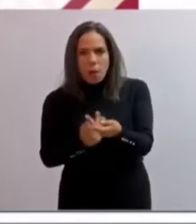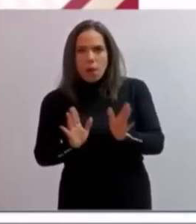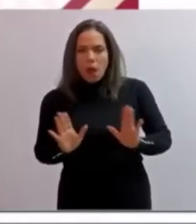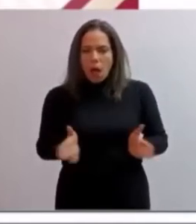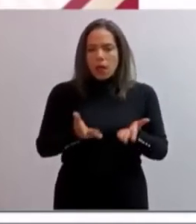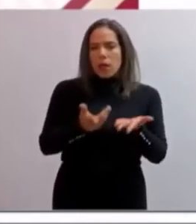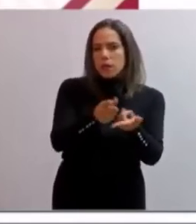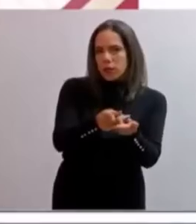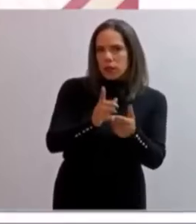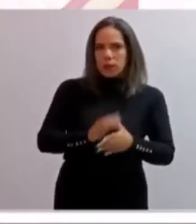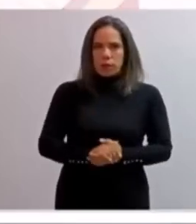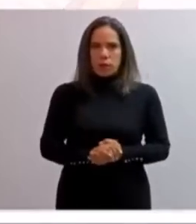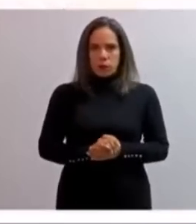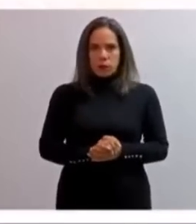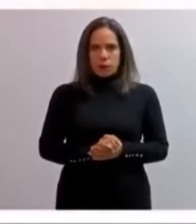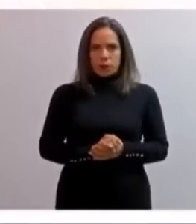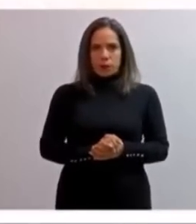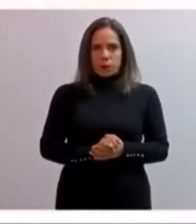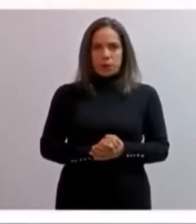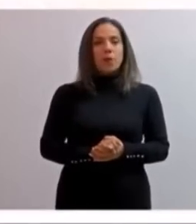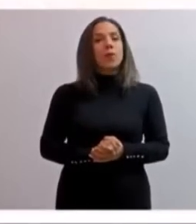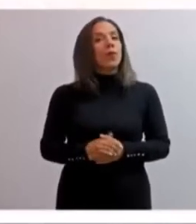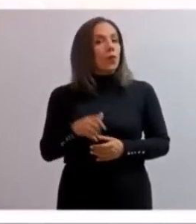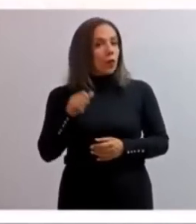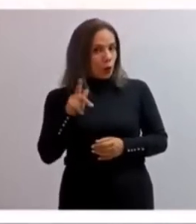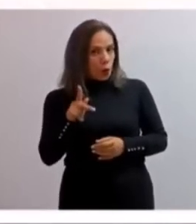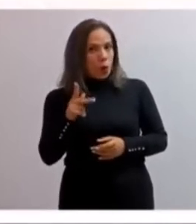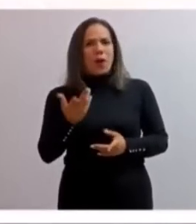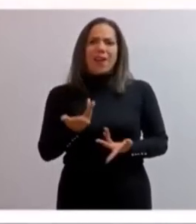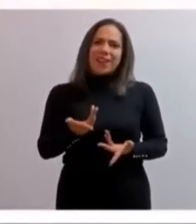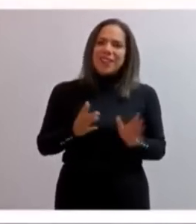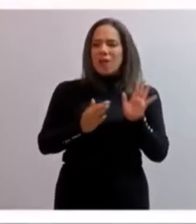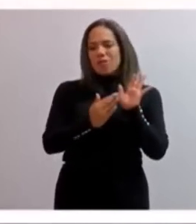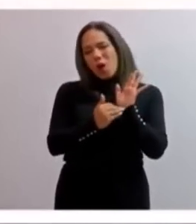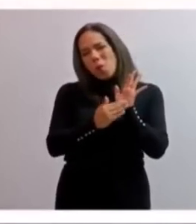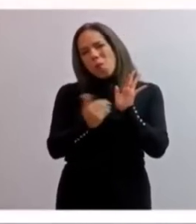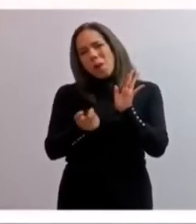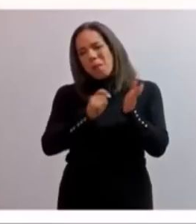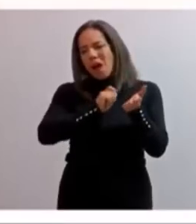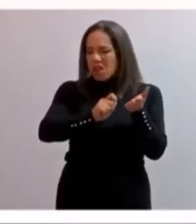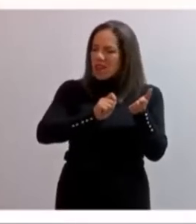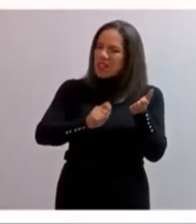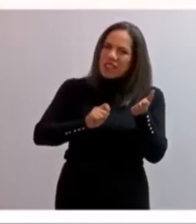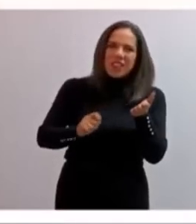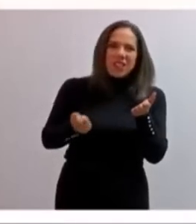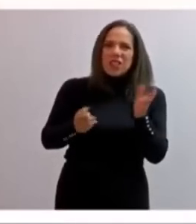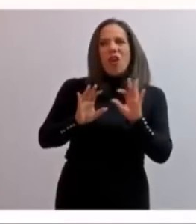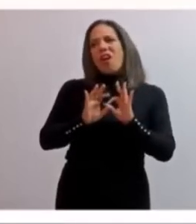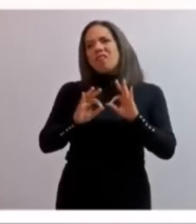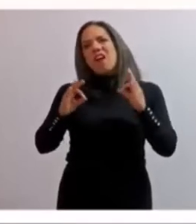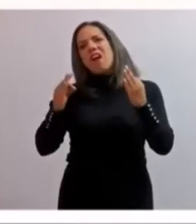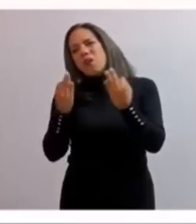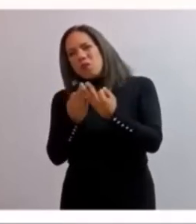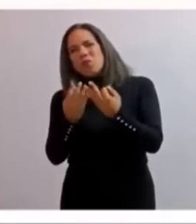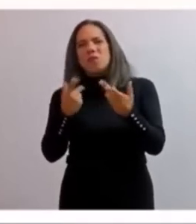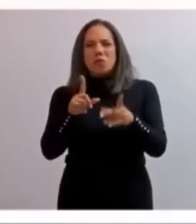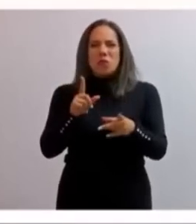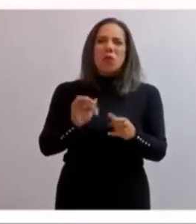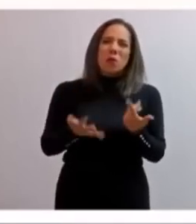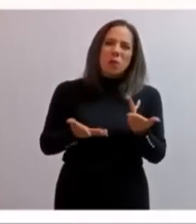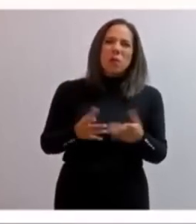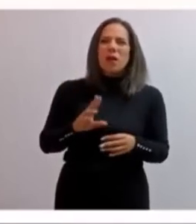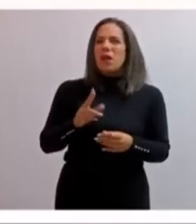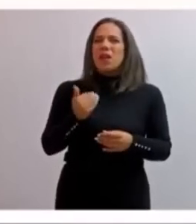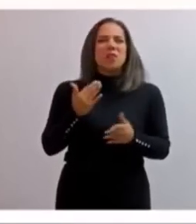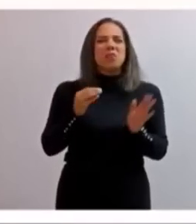misma. Si bien aún no podemos contar con un documento escrito que yo espero que de alguna forma